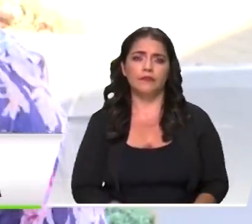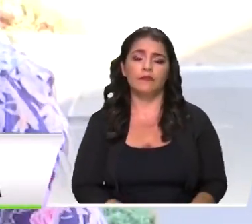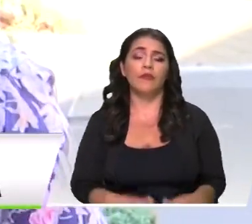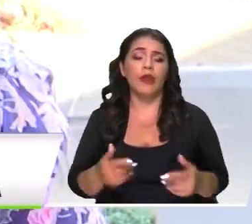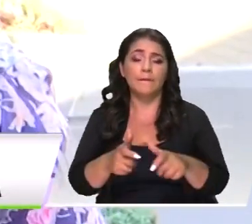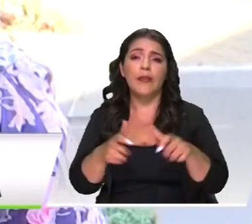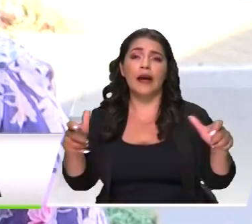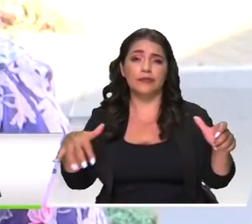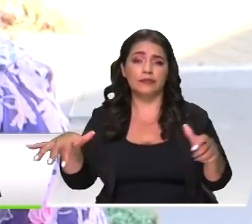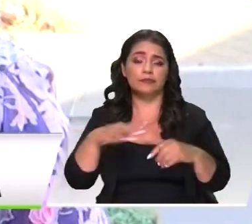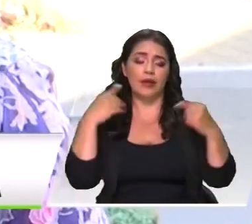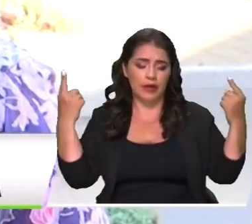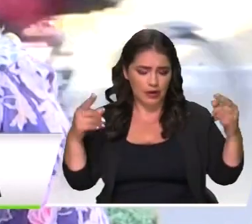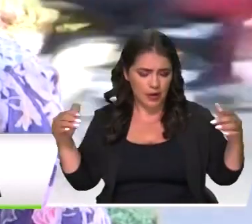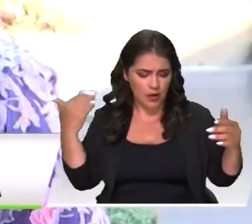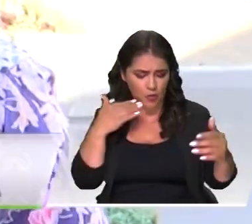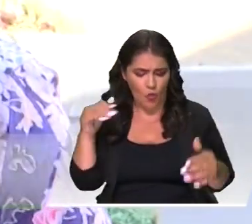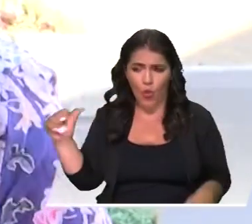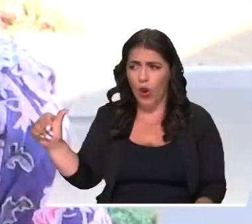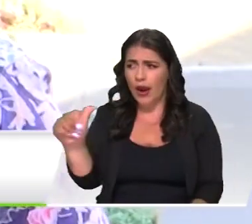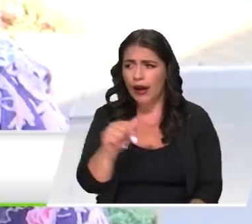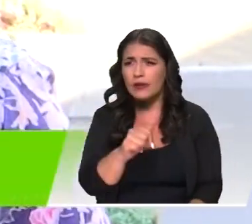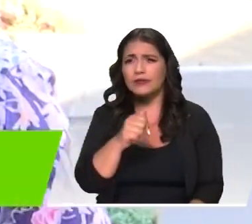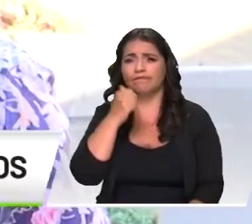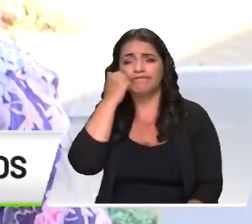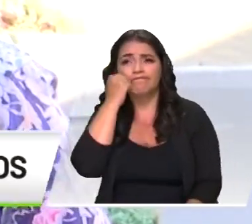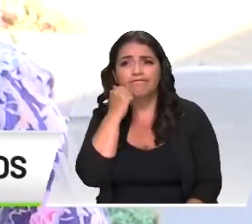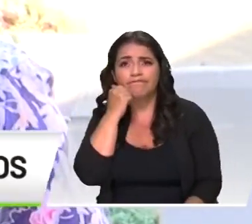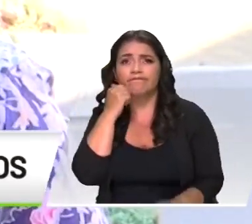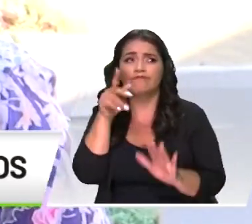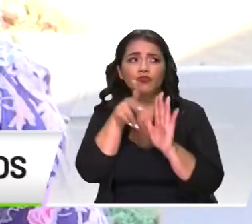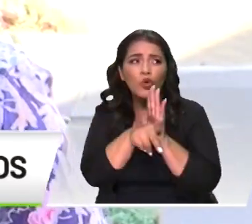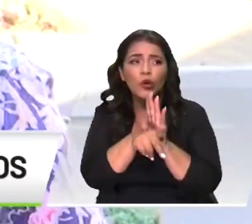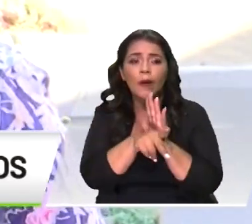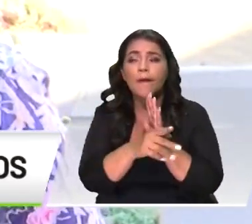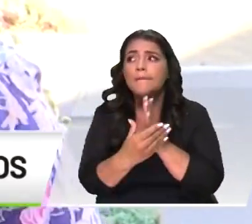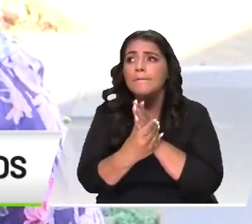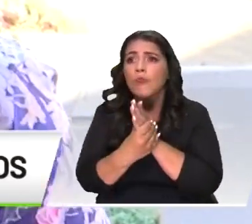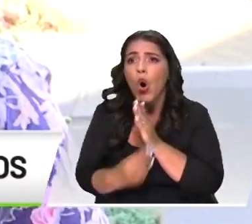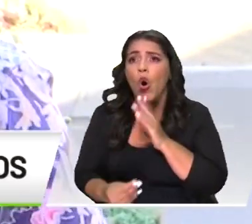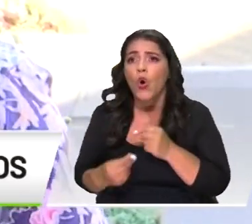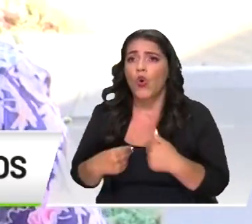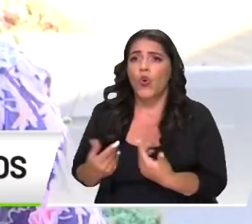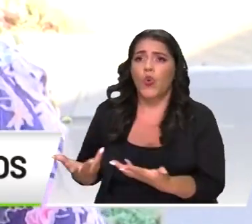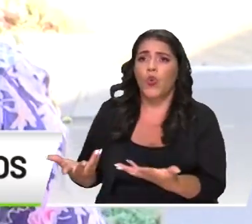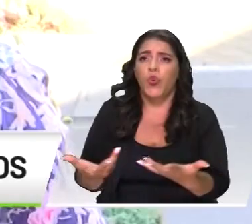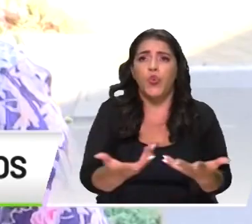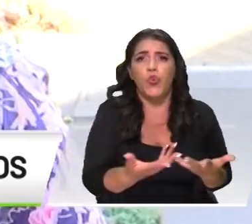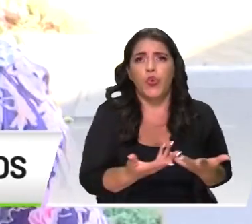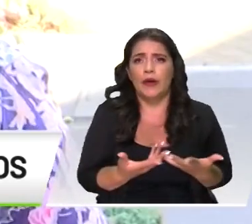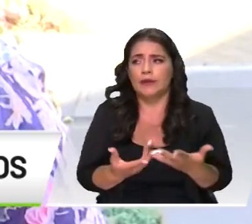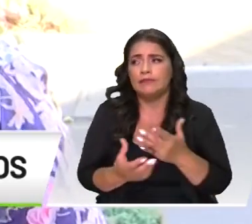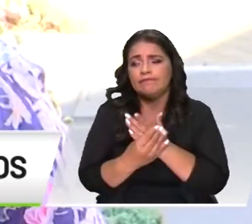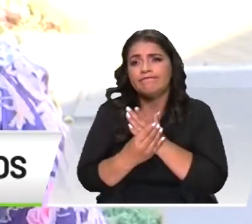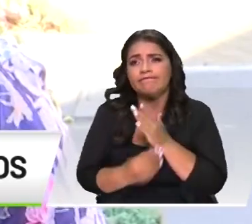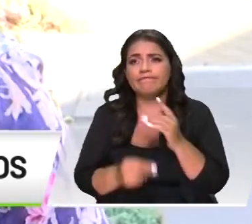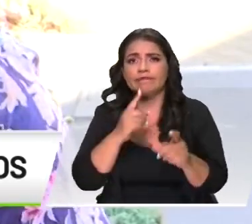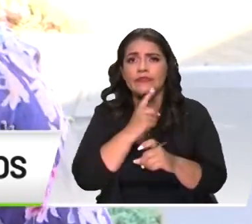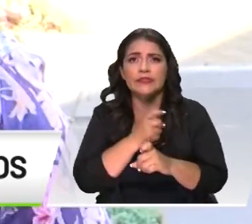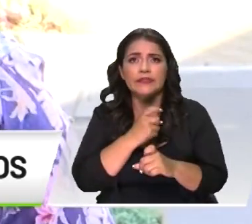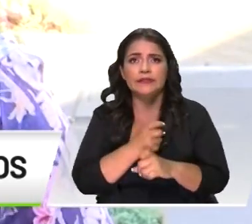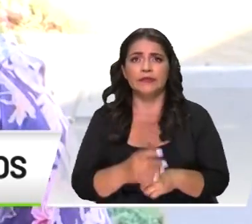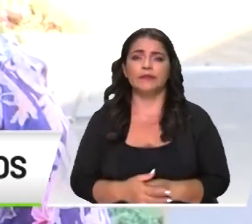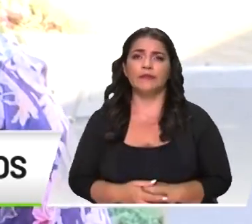son mujeres que están en condiciones económicas en términos materiales mucho más empobrecidas y precarizadas